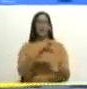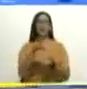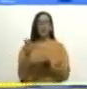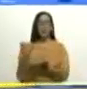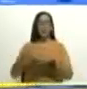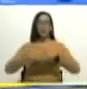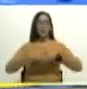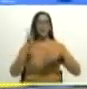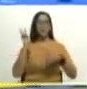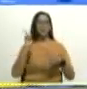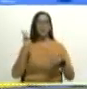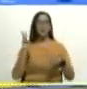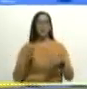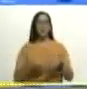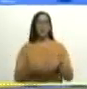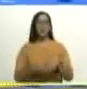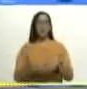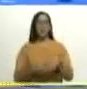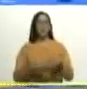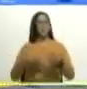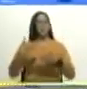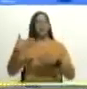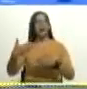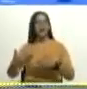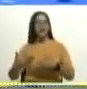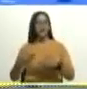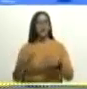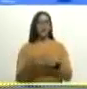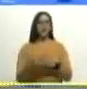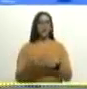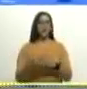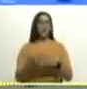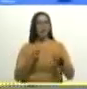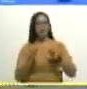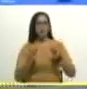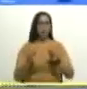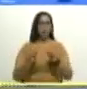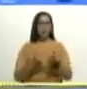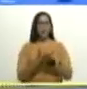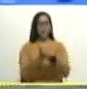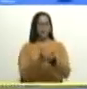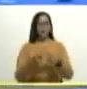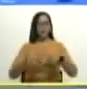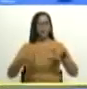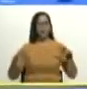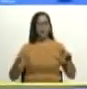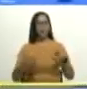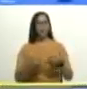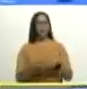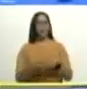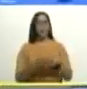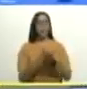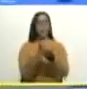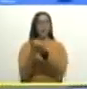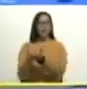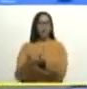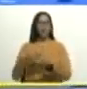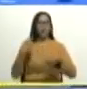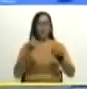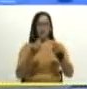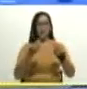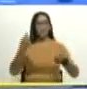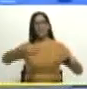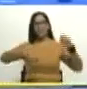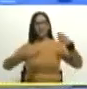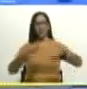impuestos en Venezuela. Más allá de las excepciones que damos para favorecer el crecimiento, para favorecer las inversiones,